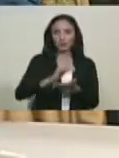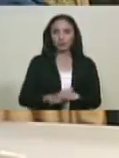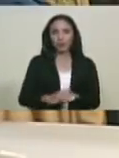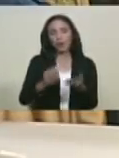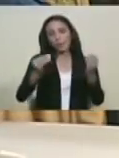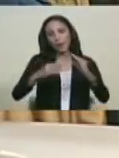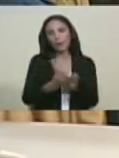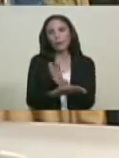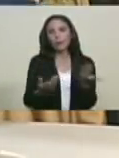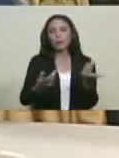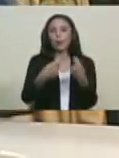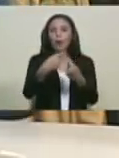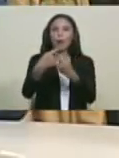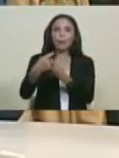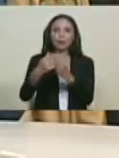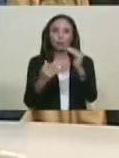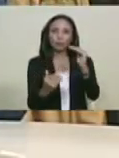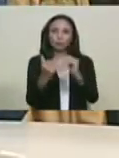petró